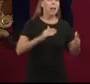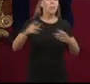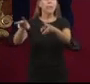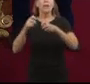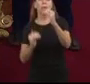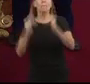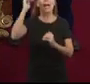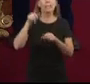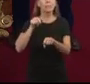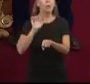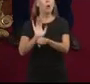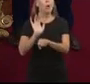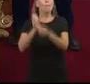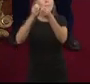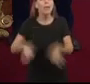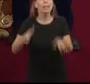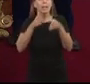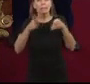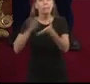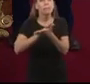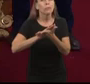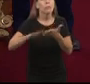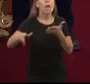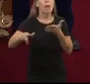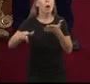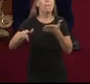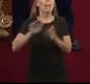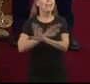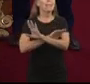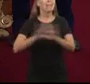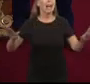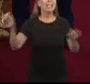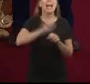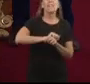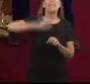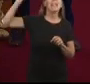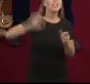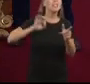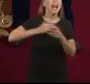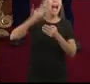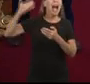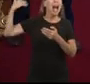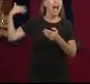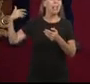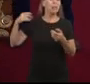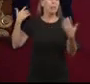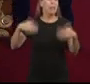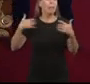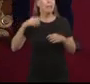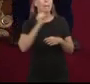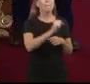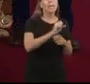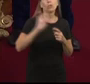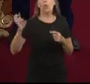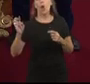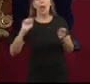de partida posible para terminar de una vez y para siempre con el infierno inflacionario que fue la Argentina desde la caída de la convertibilidad,